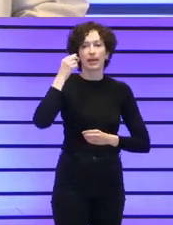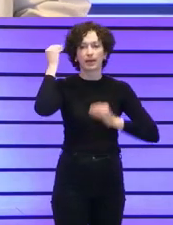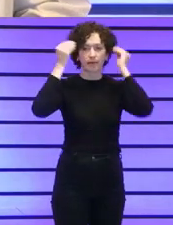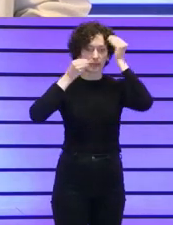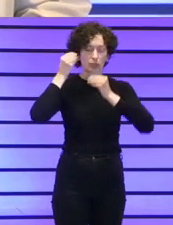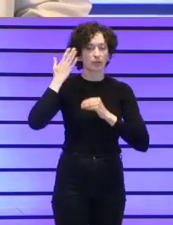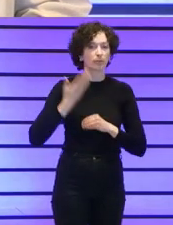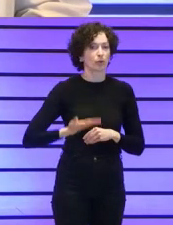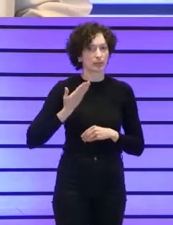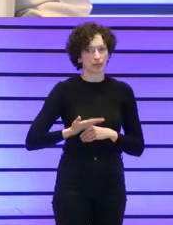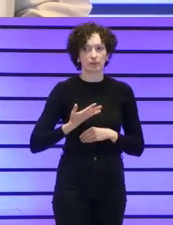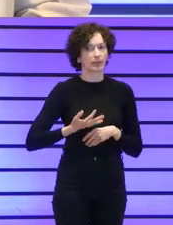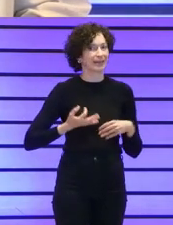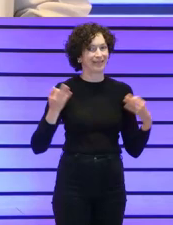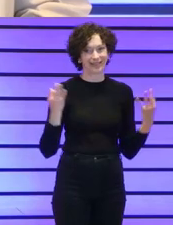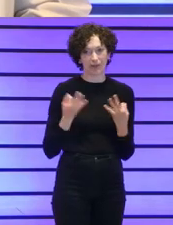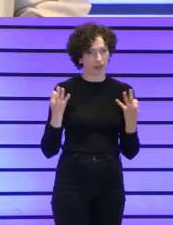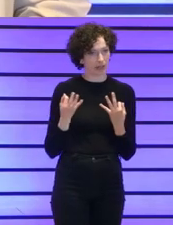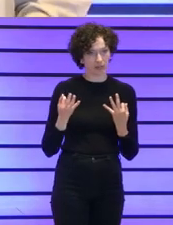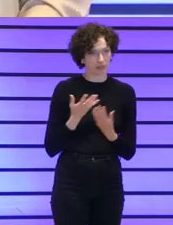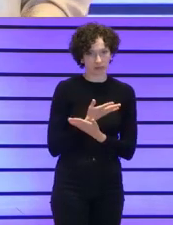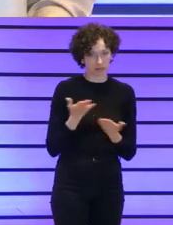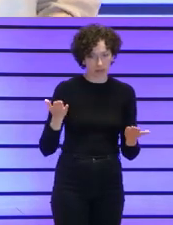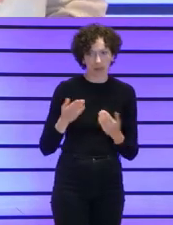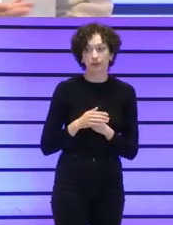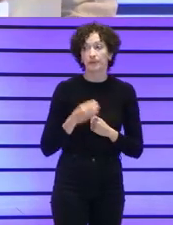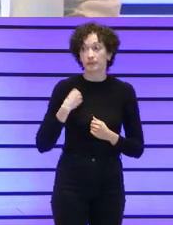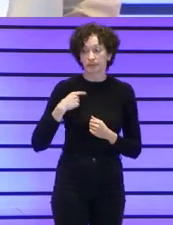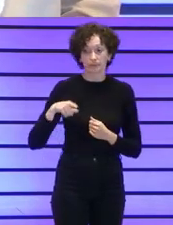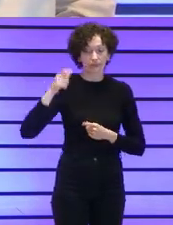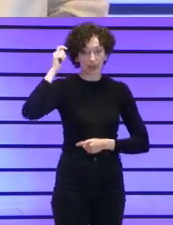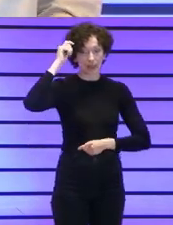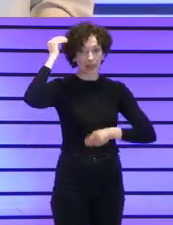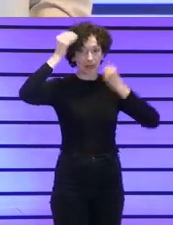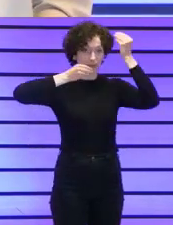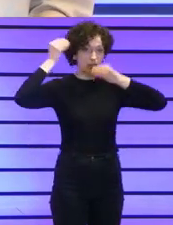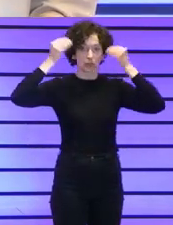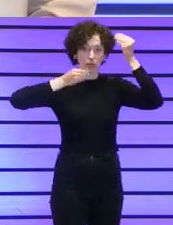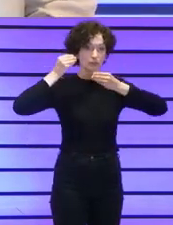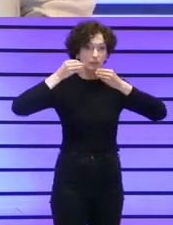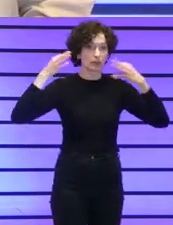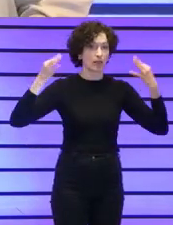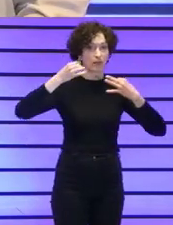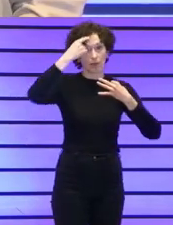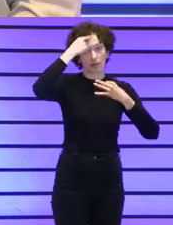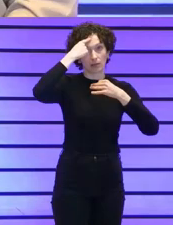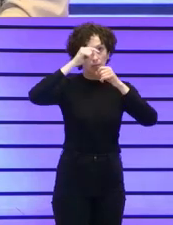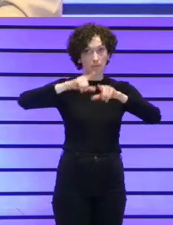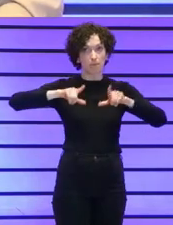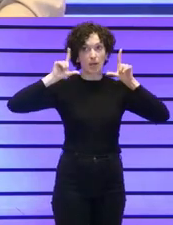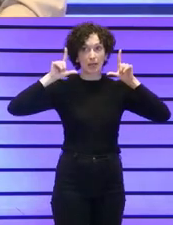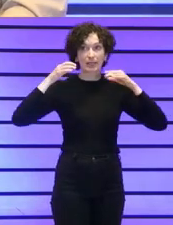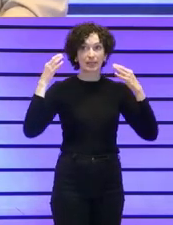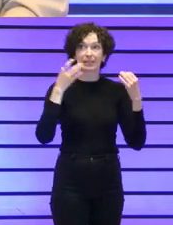¿no? Entonces, esa reflexión tiene que tener a las personas en el centro, ¿no? A